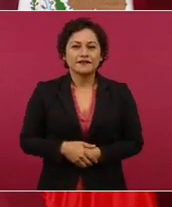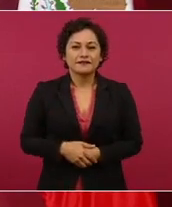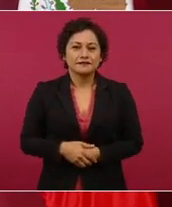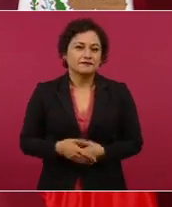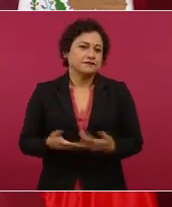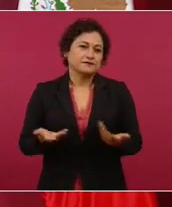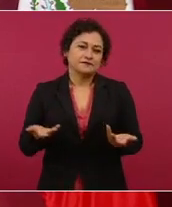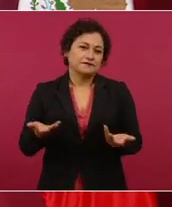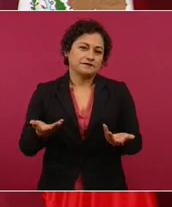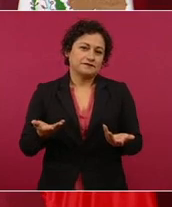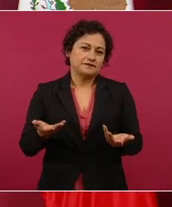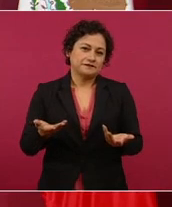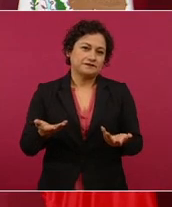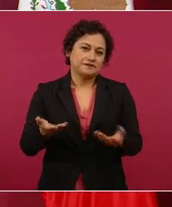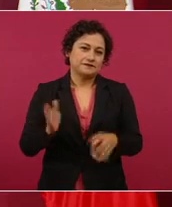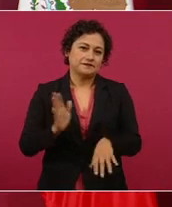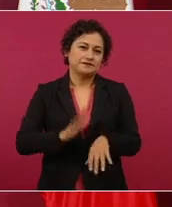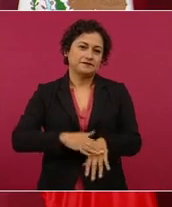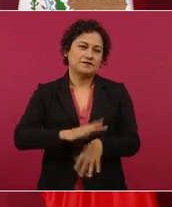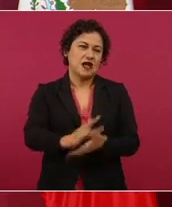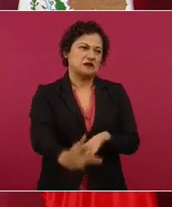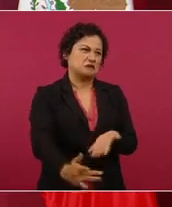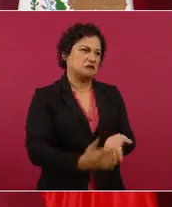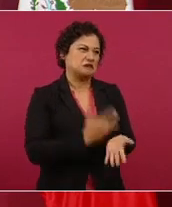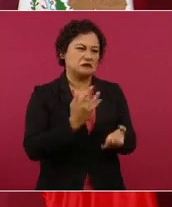Más apoyo.